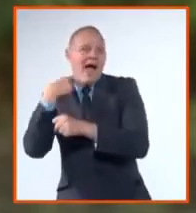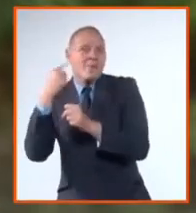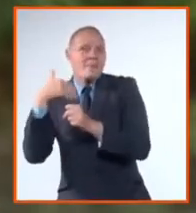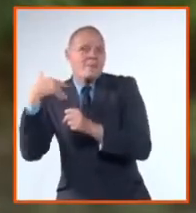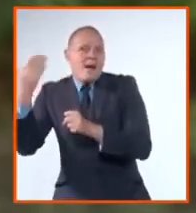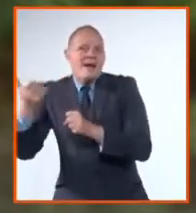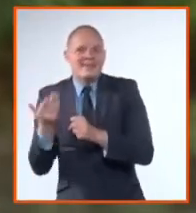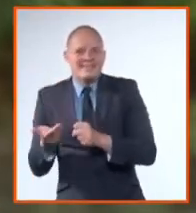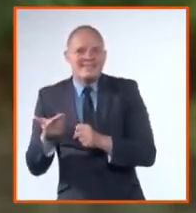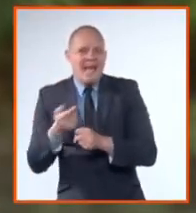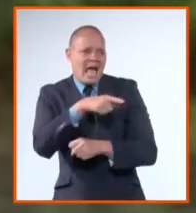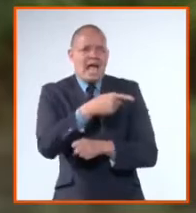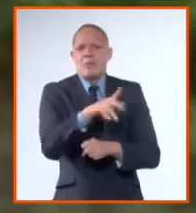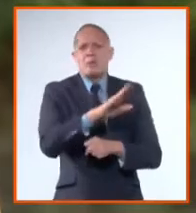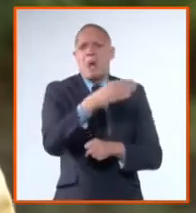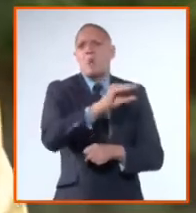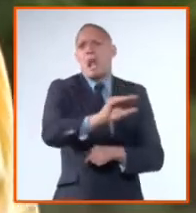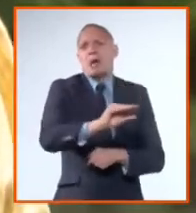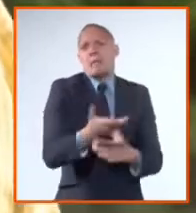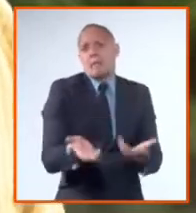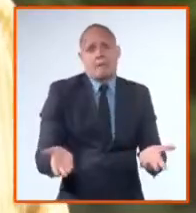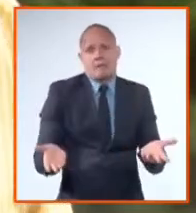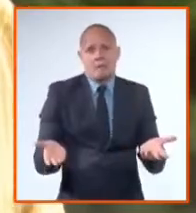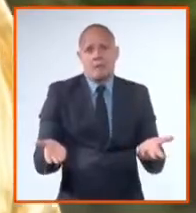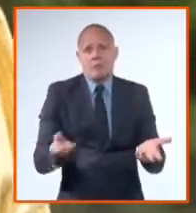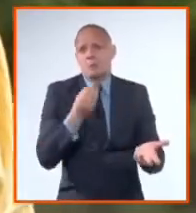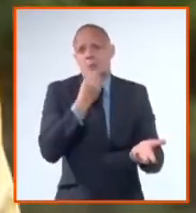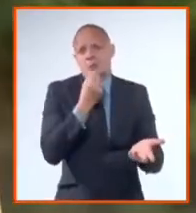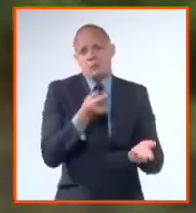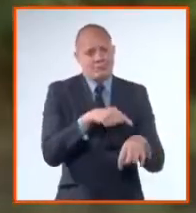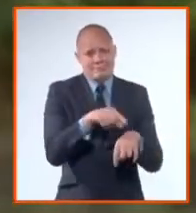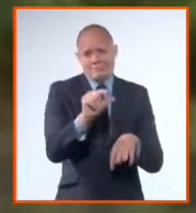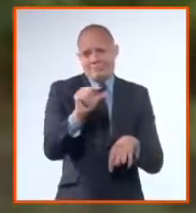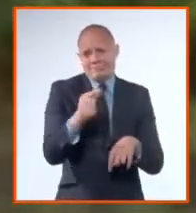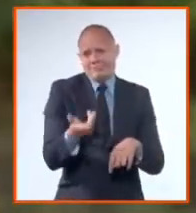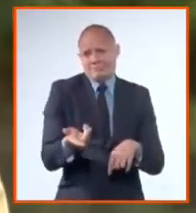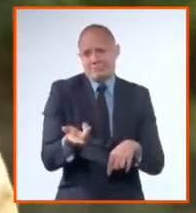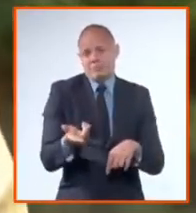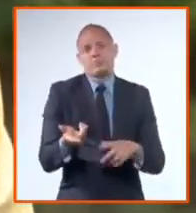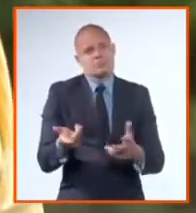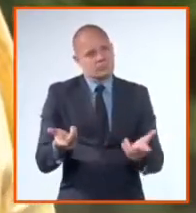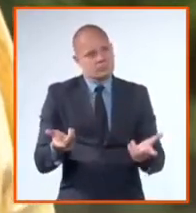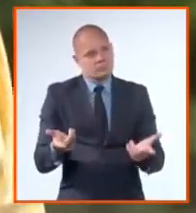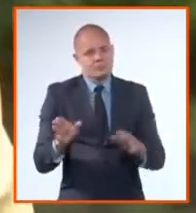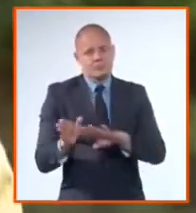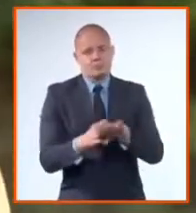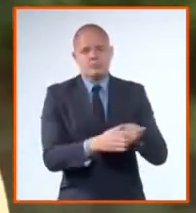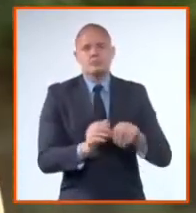La gente de ciencias básicas tenemos el defecto de que nos gusta publicar las cosas.